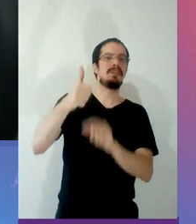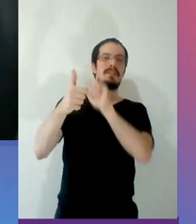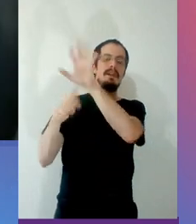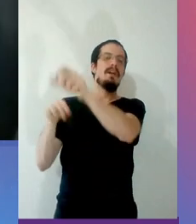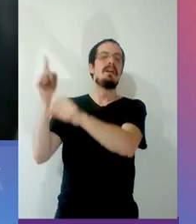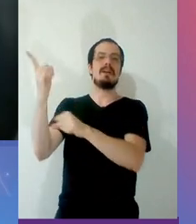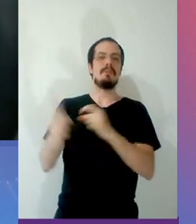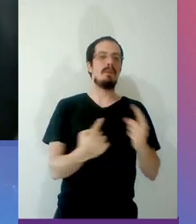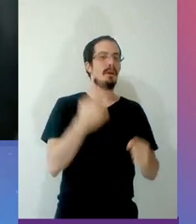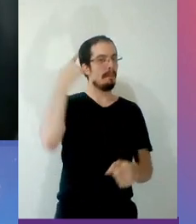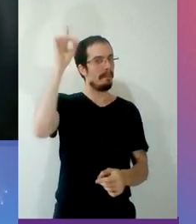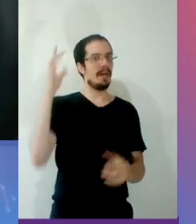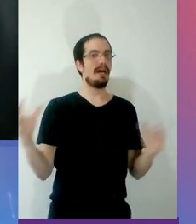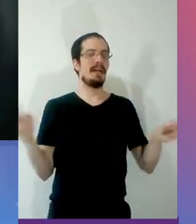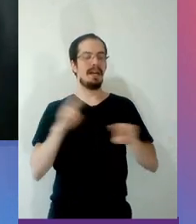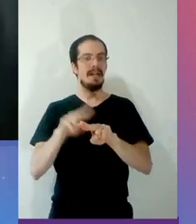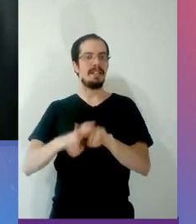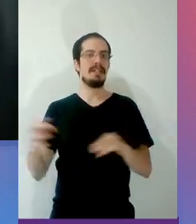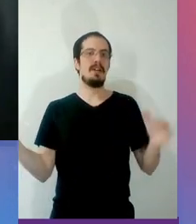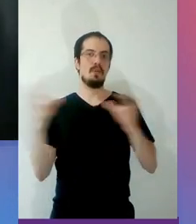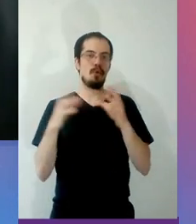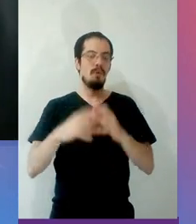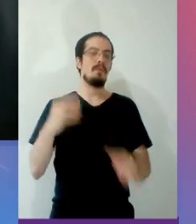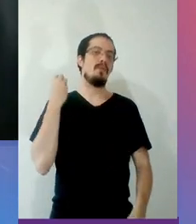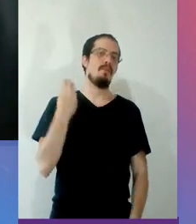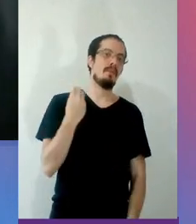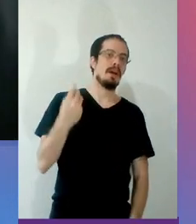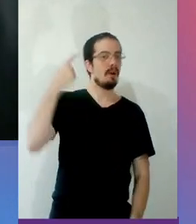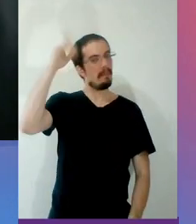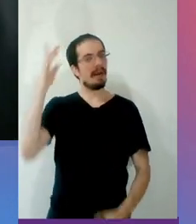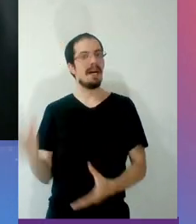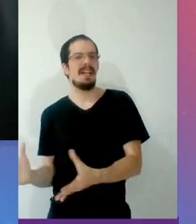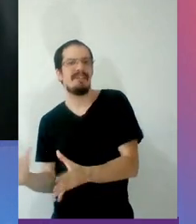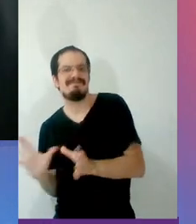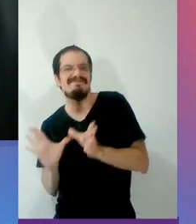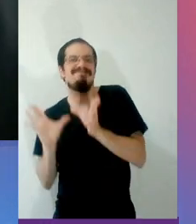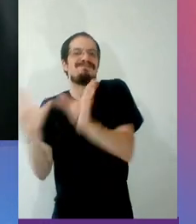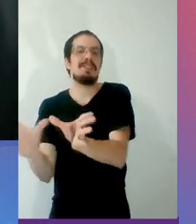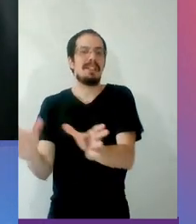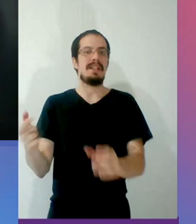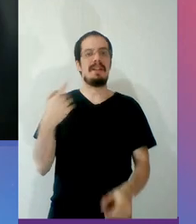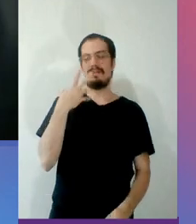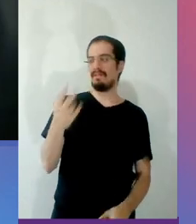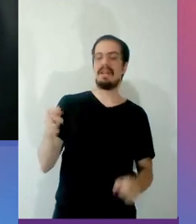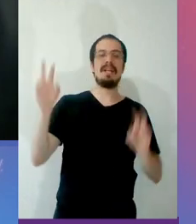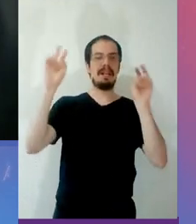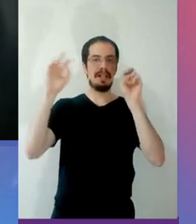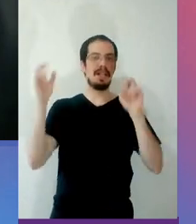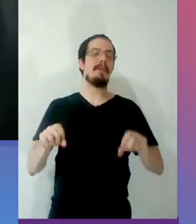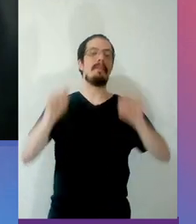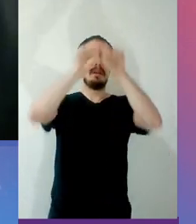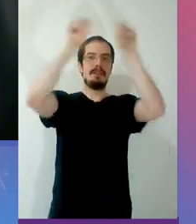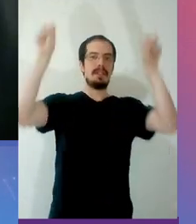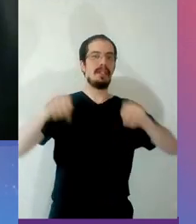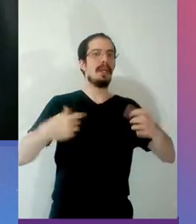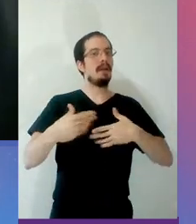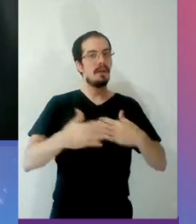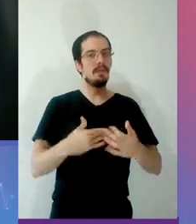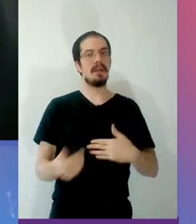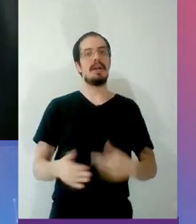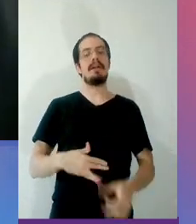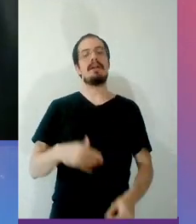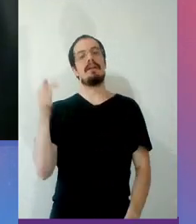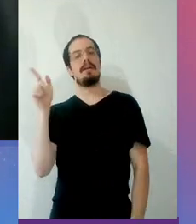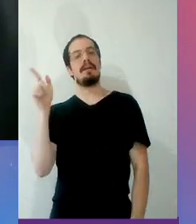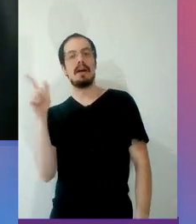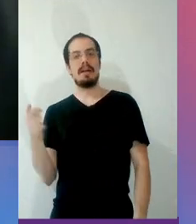mover la inercia que tienen los sistemas naturales. Entonces, ahí yo creo que no hay una receta que hoy día,